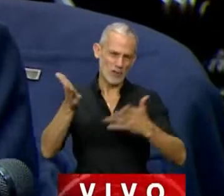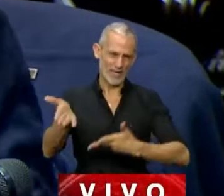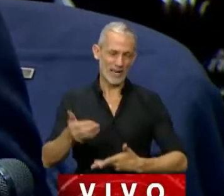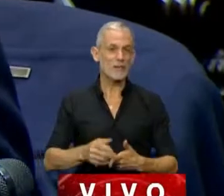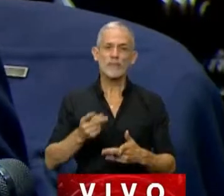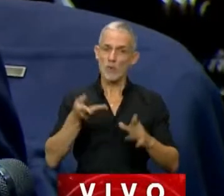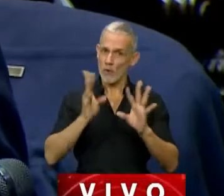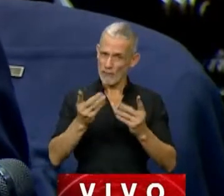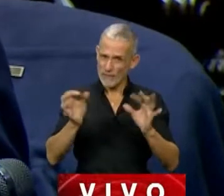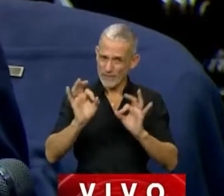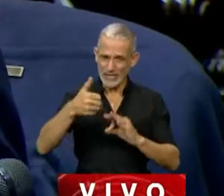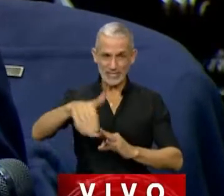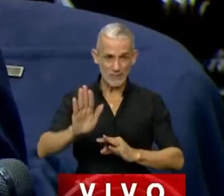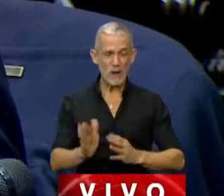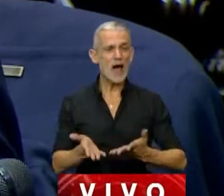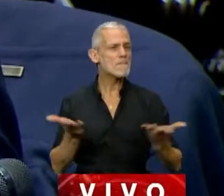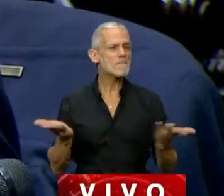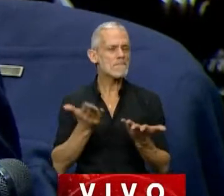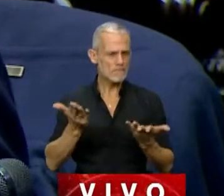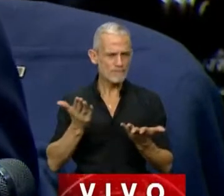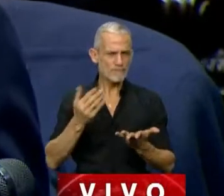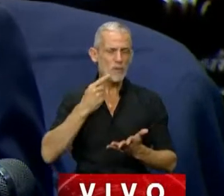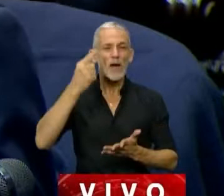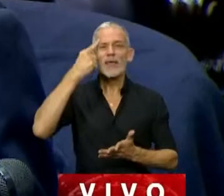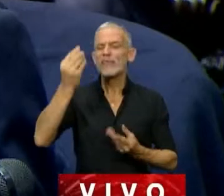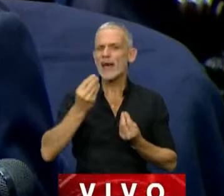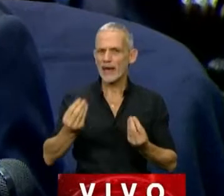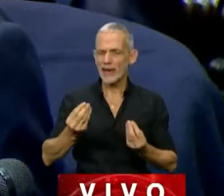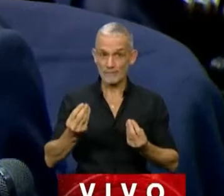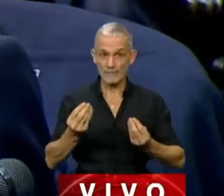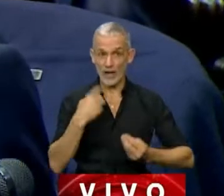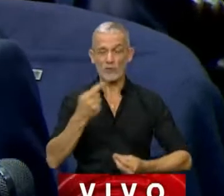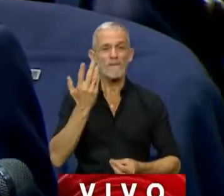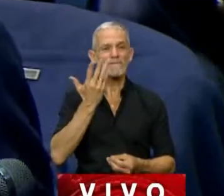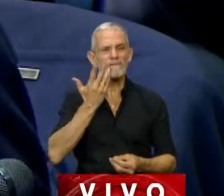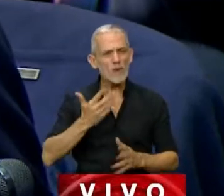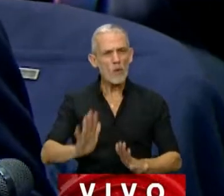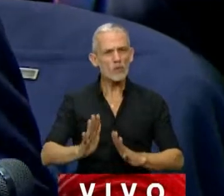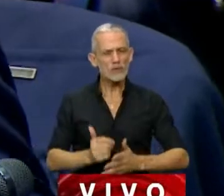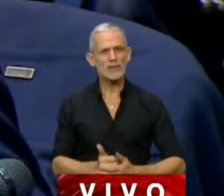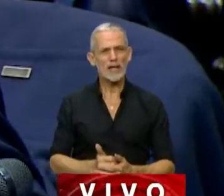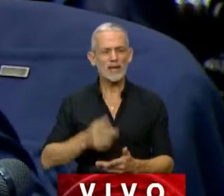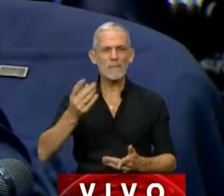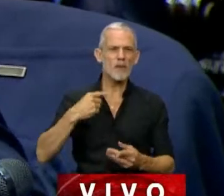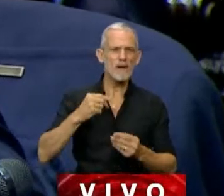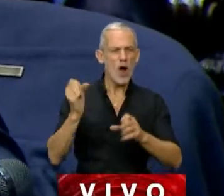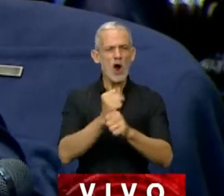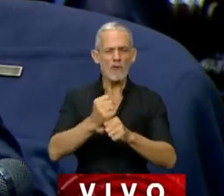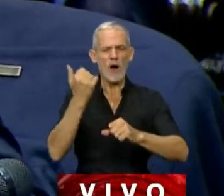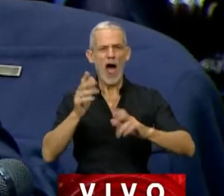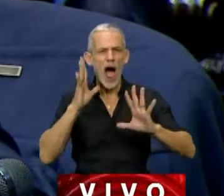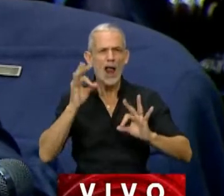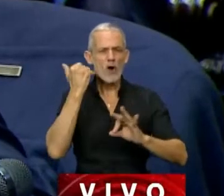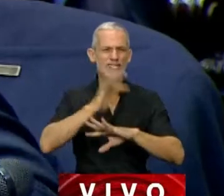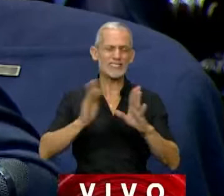Pero cierro diciendo, señor presidente, e insistiendo en esta idea, que es que nos gustaría, en vez de estar ratificando algo